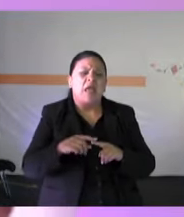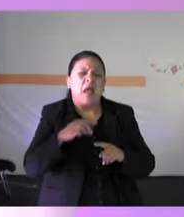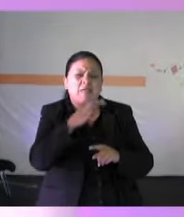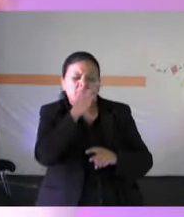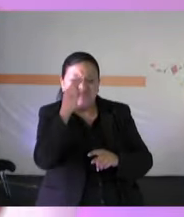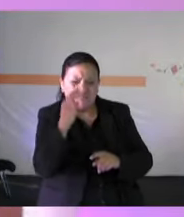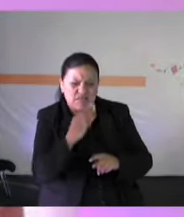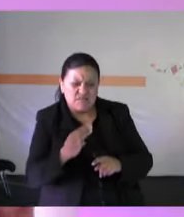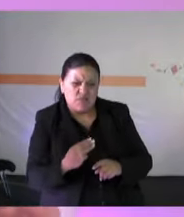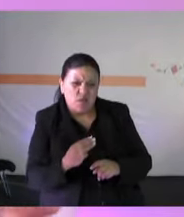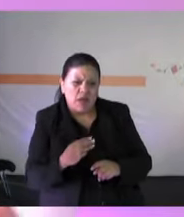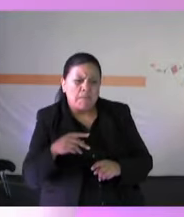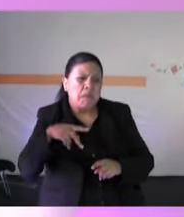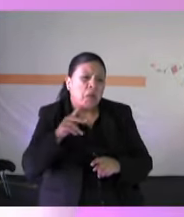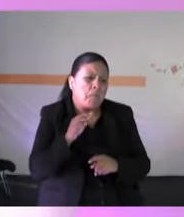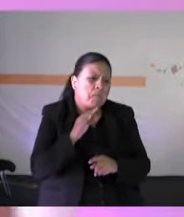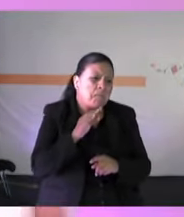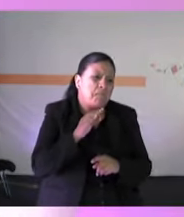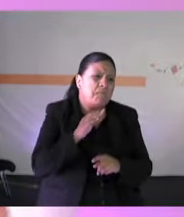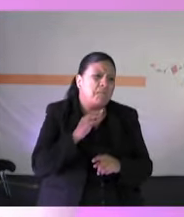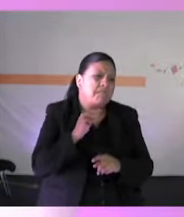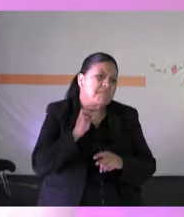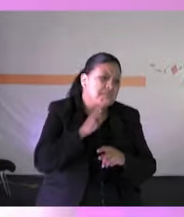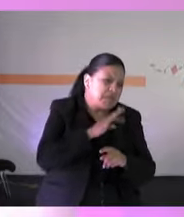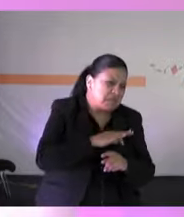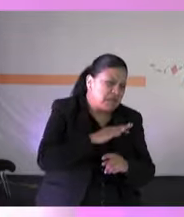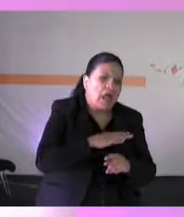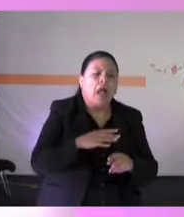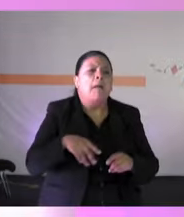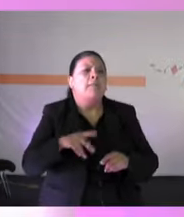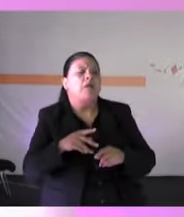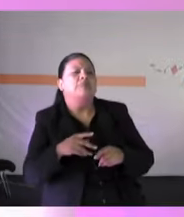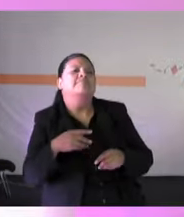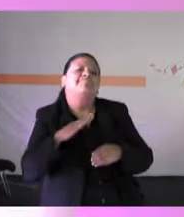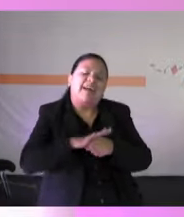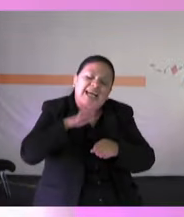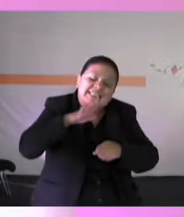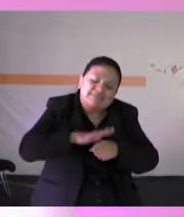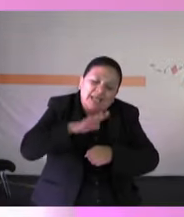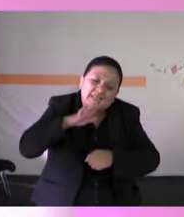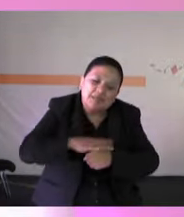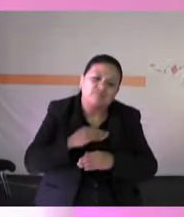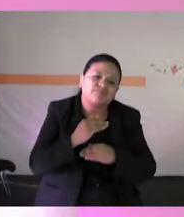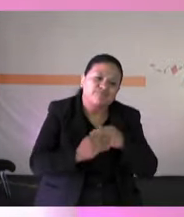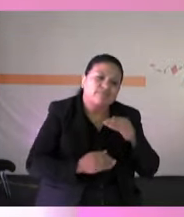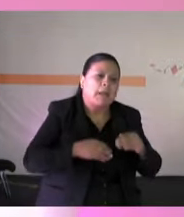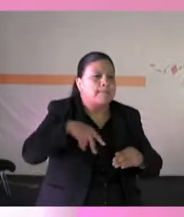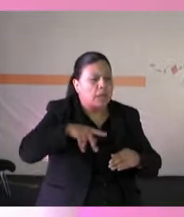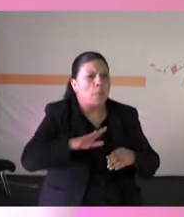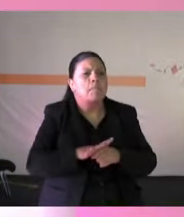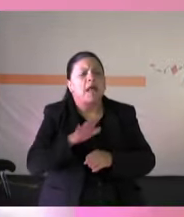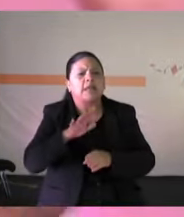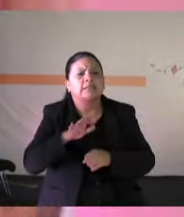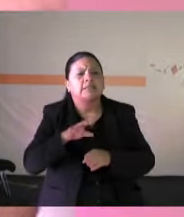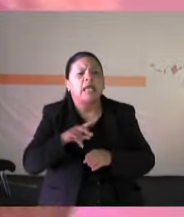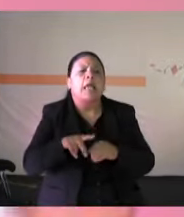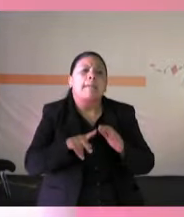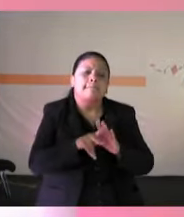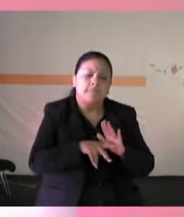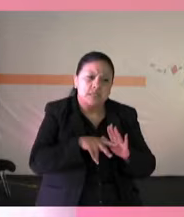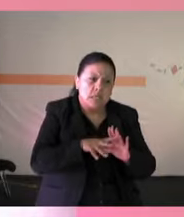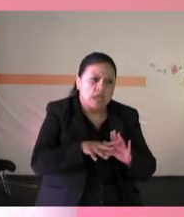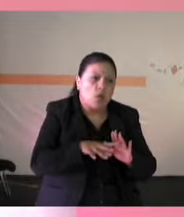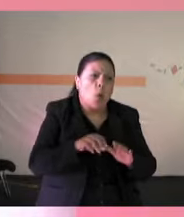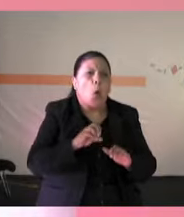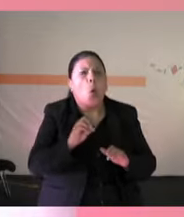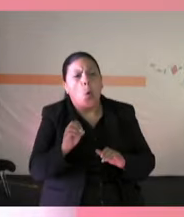tan frecuente. ¿No? Como que cada vez nos hemos vuelto más adictos a esto y sobre todo en productos audiovisuales, ¿no? Como puede ser el podcast, ¿no?